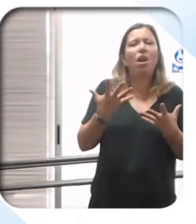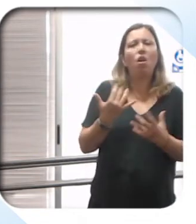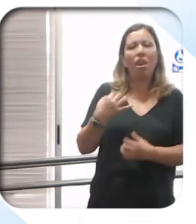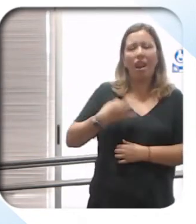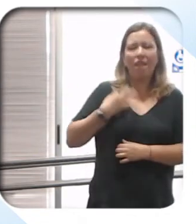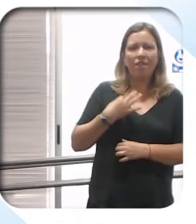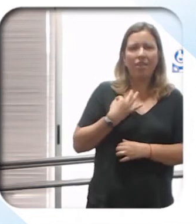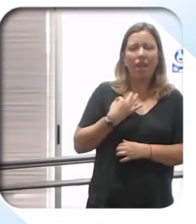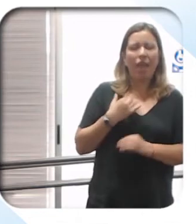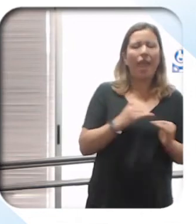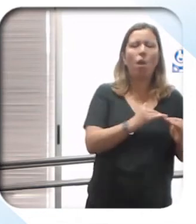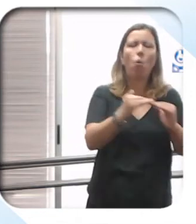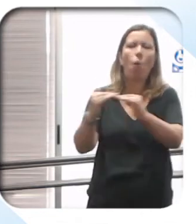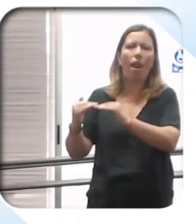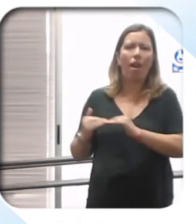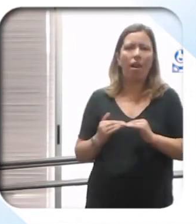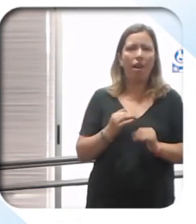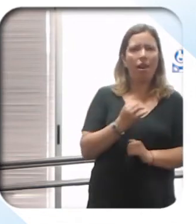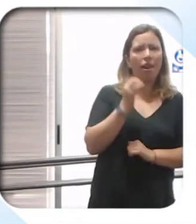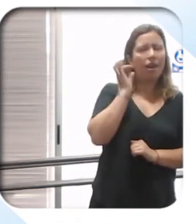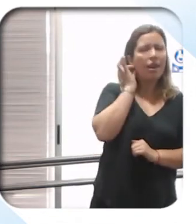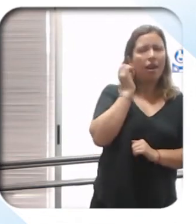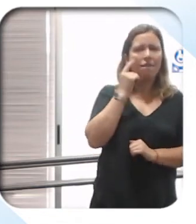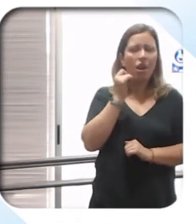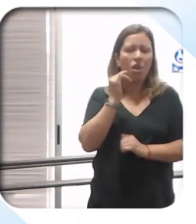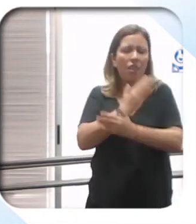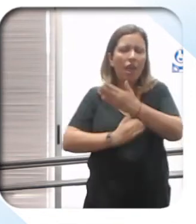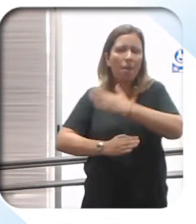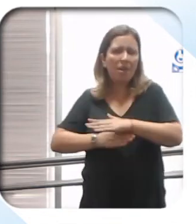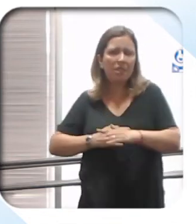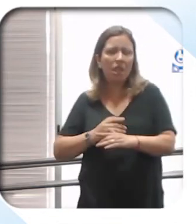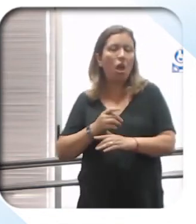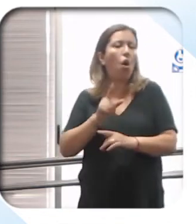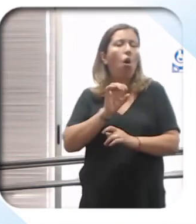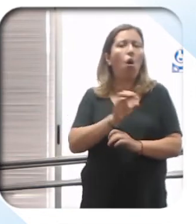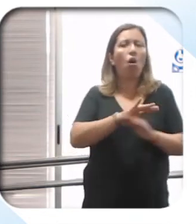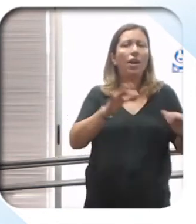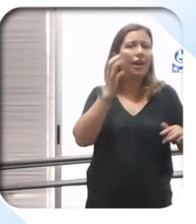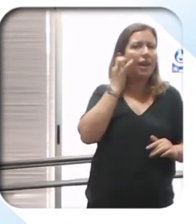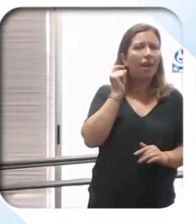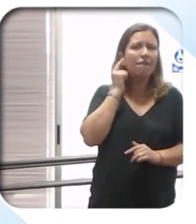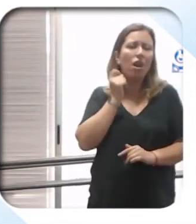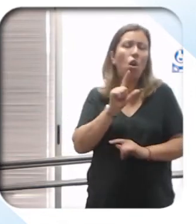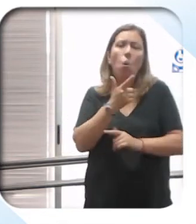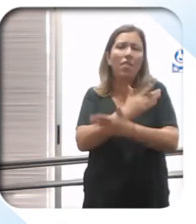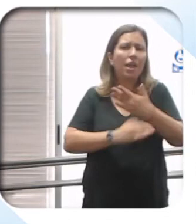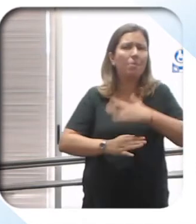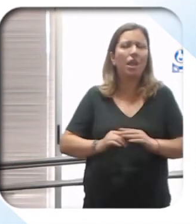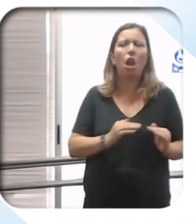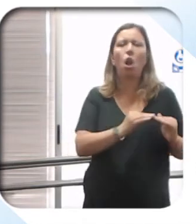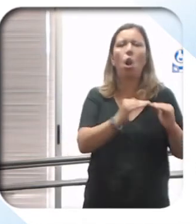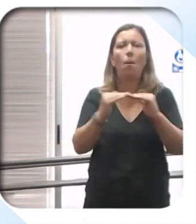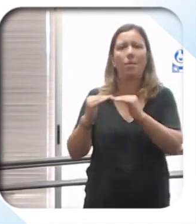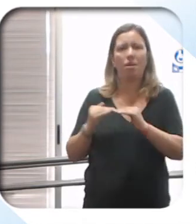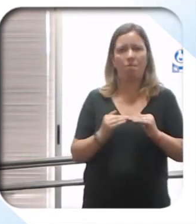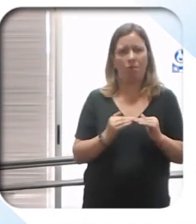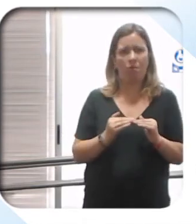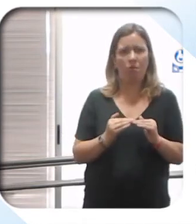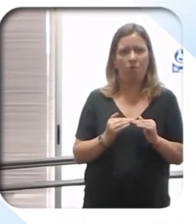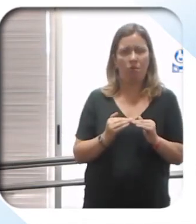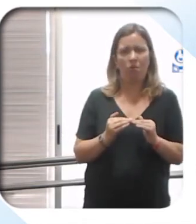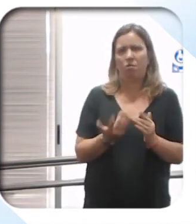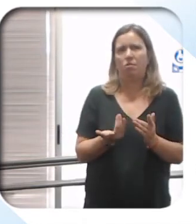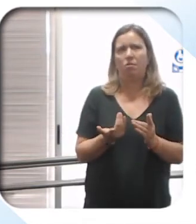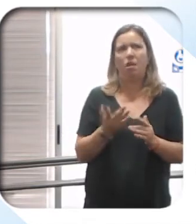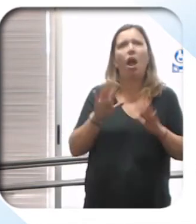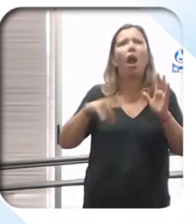mismo para un niño, una niña, un adolescente con discapacidad que para un niño, niña, adolescente sin discapacidad, me lo pregunto. Parece